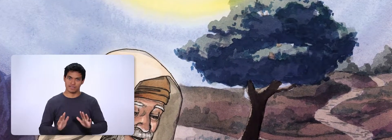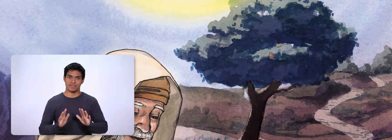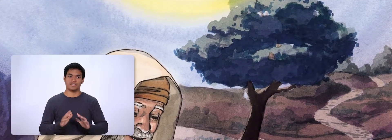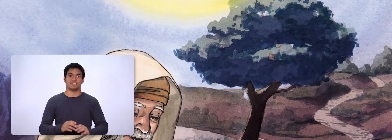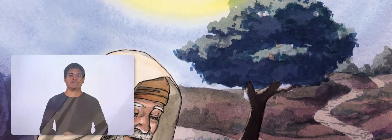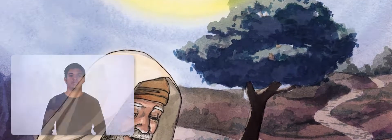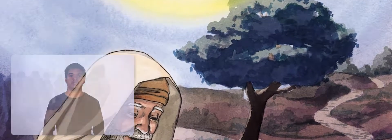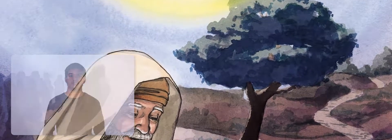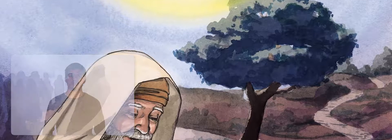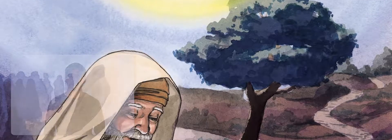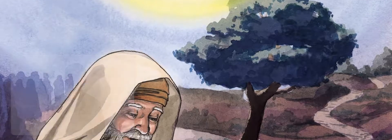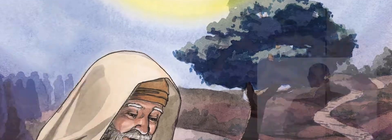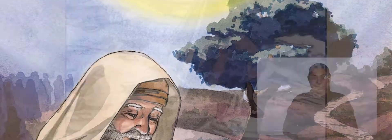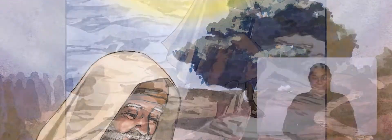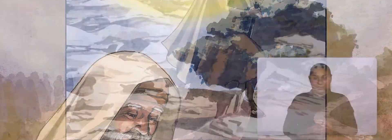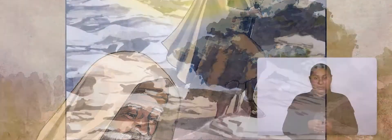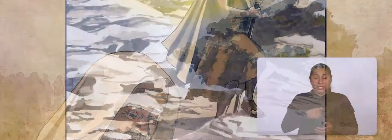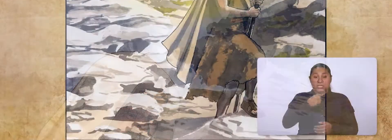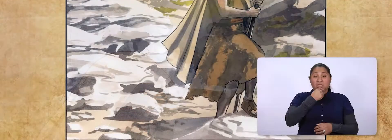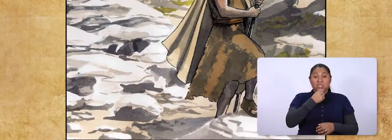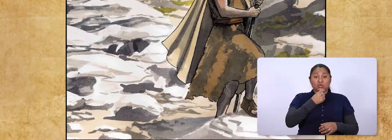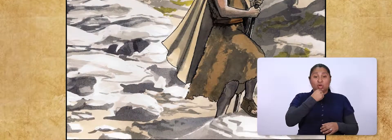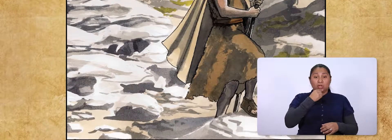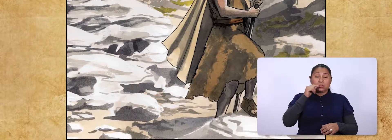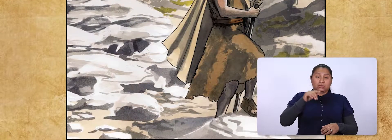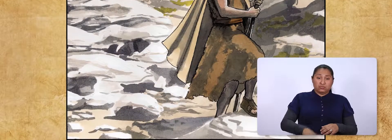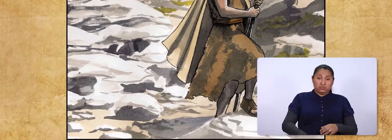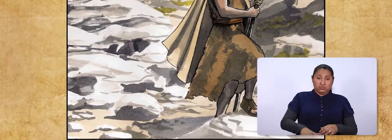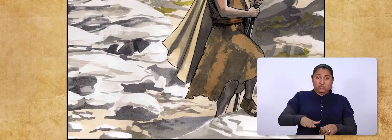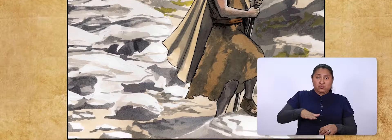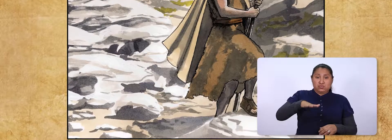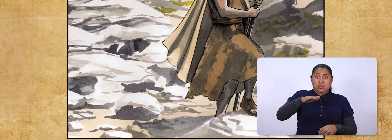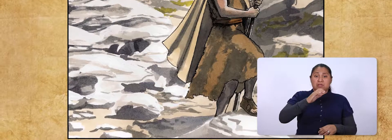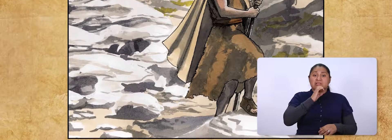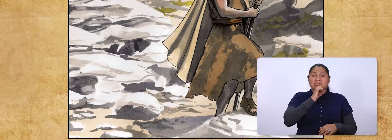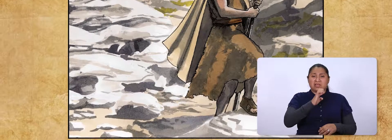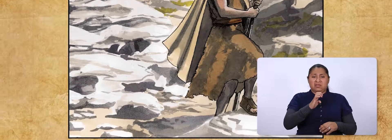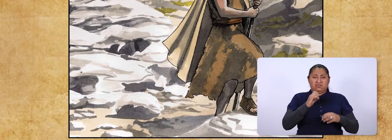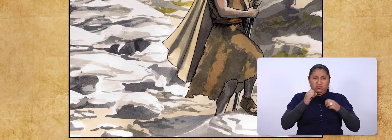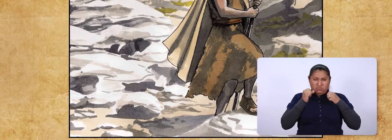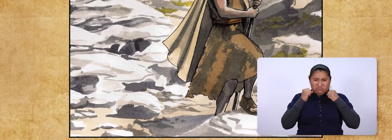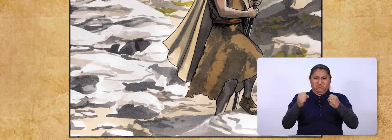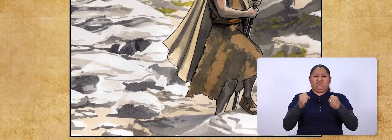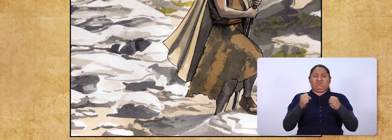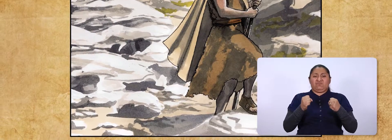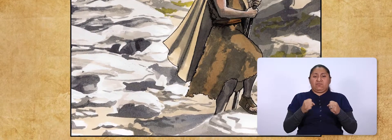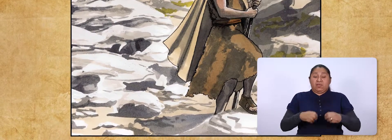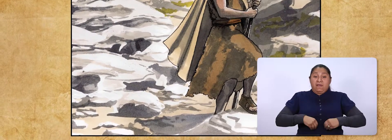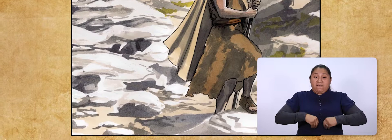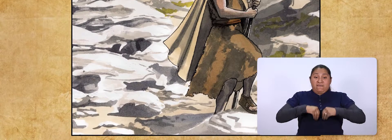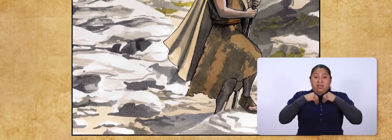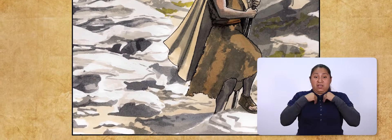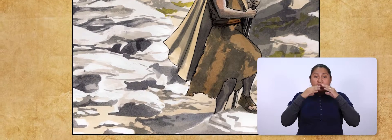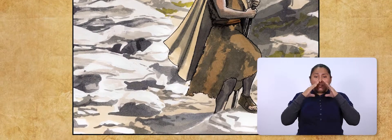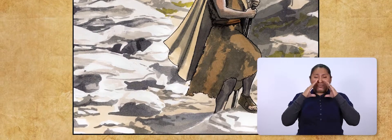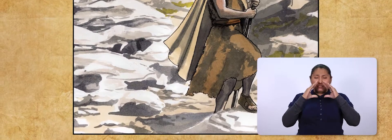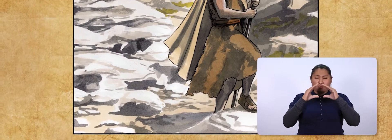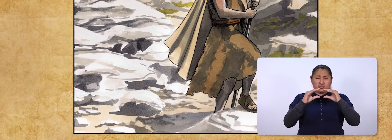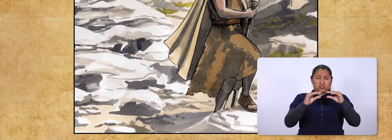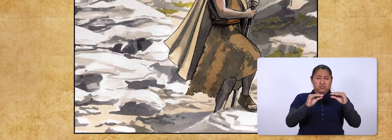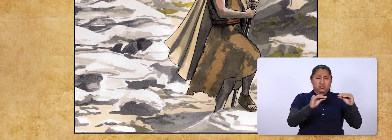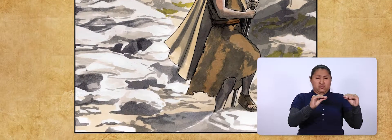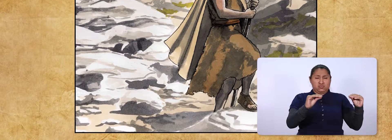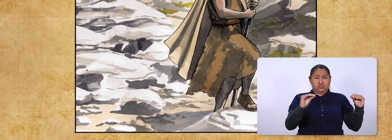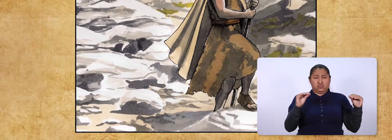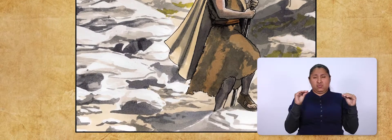pasos por el camino de la paz. El niño crecía y se hacía fuerte espiritualmente, y